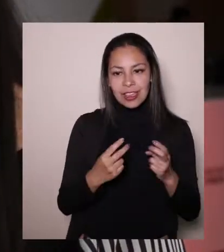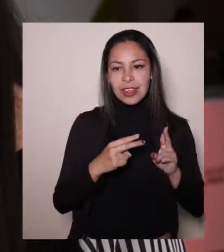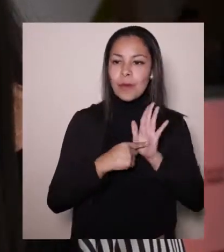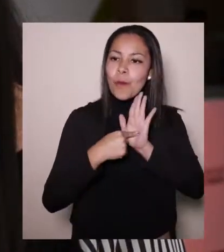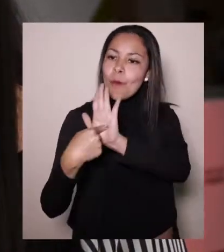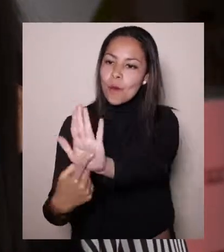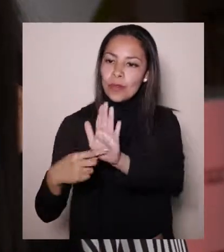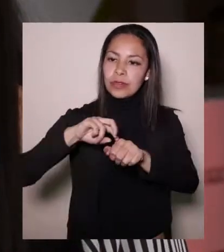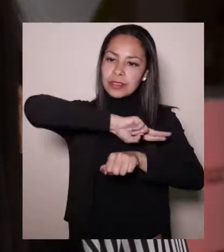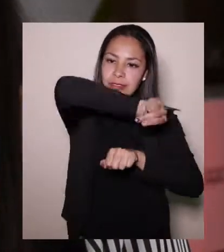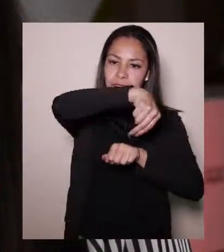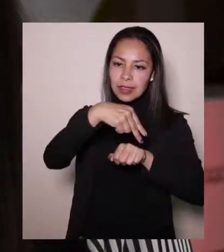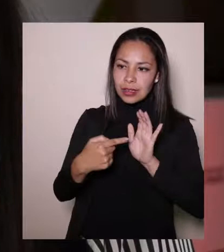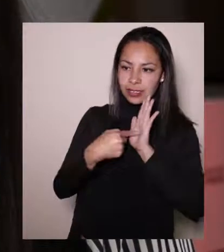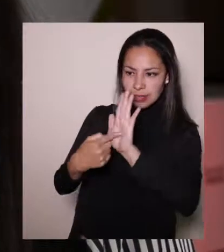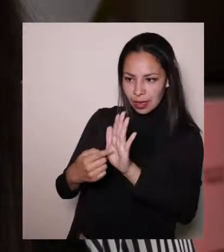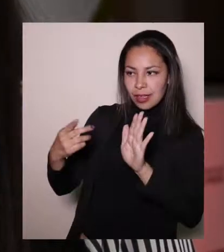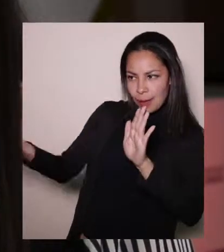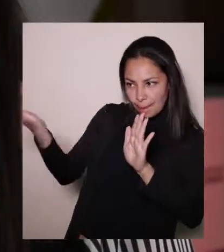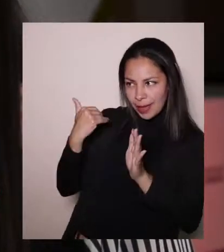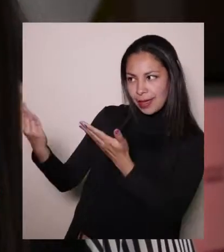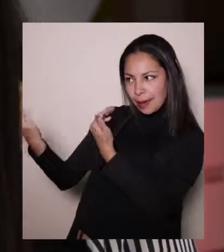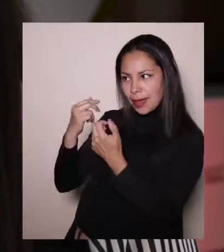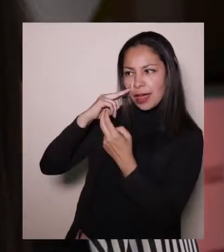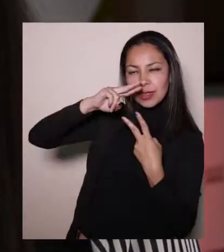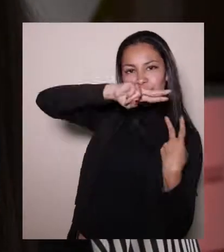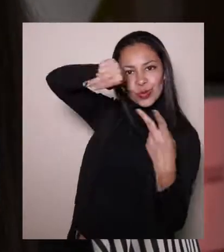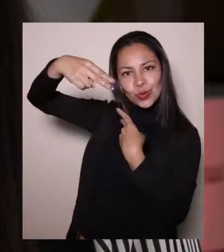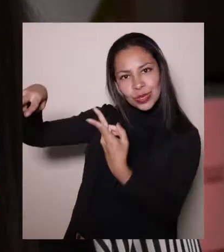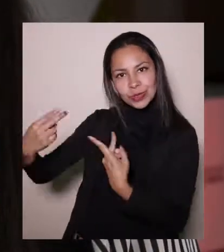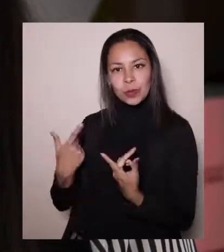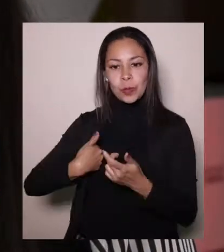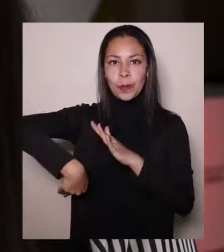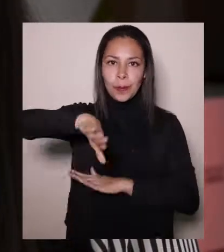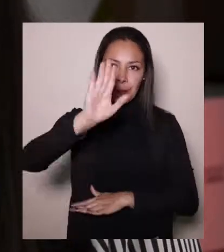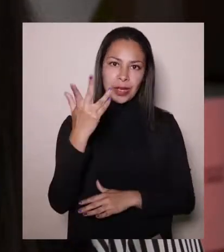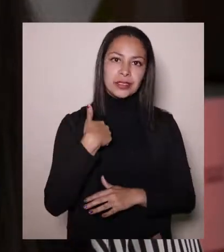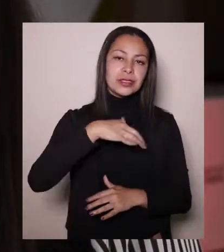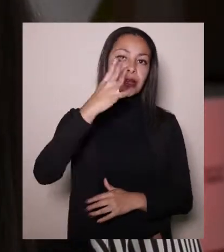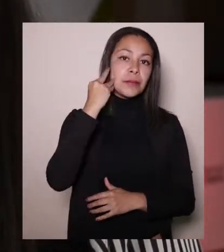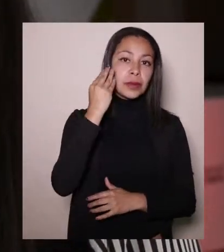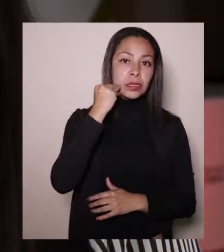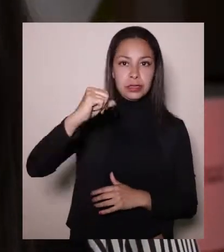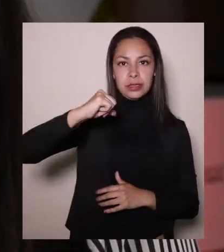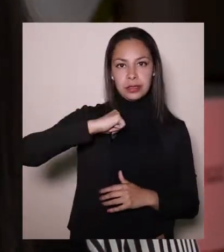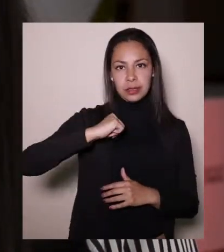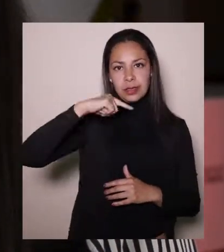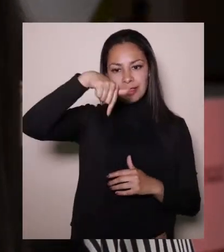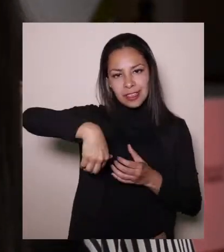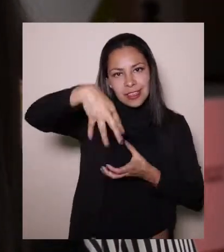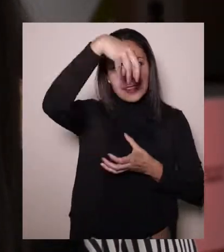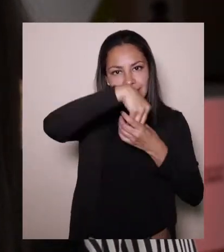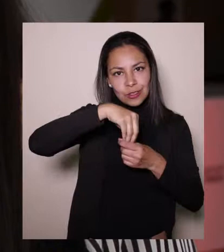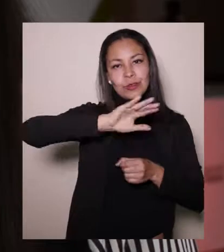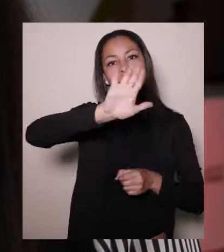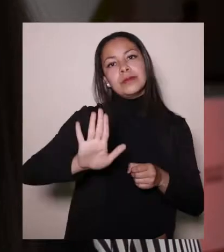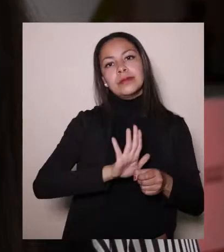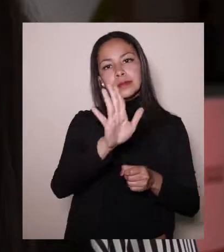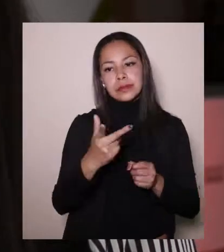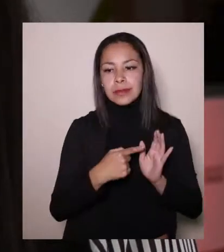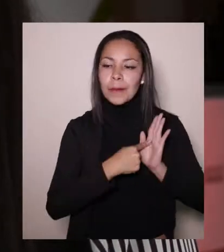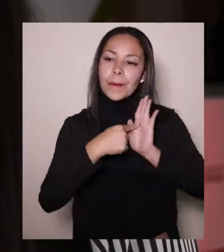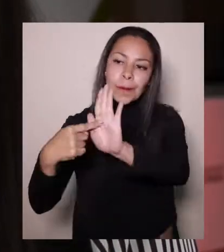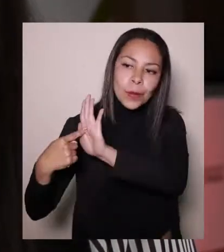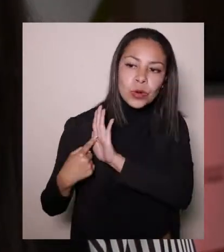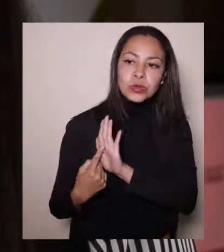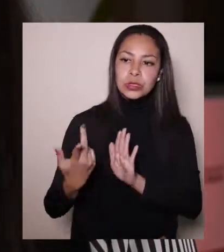nosotros para dar a conocer a Nariño como destino turístico, ¿qué más que las experiencias que se viven en